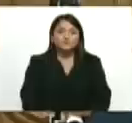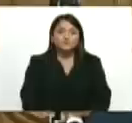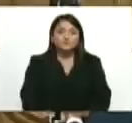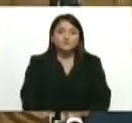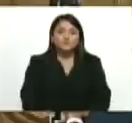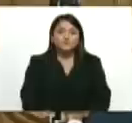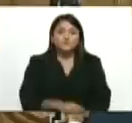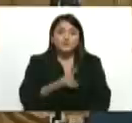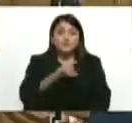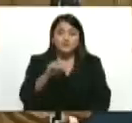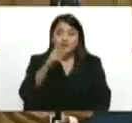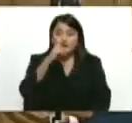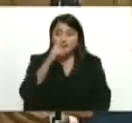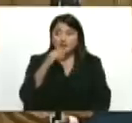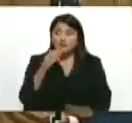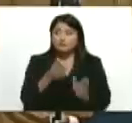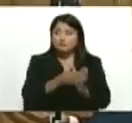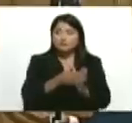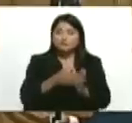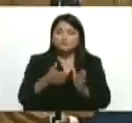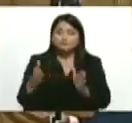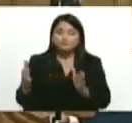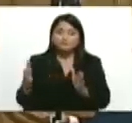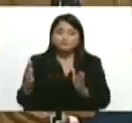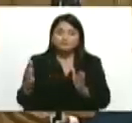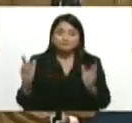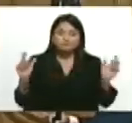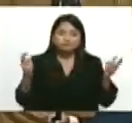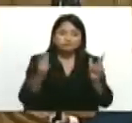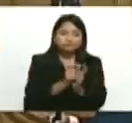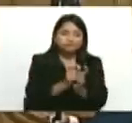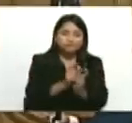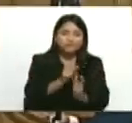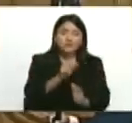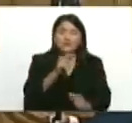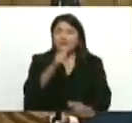100 años después, quedaba menos del 10%